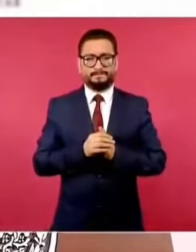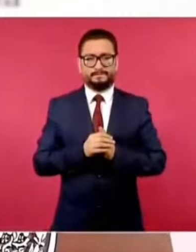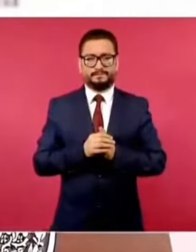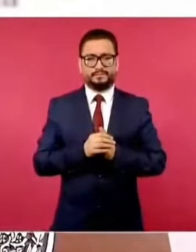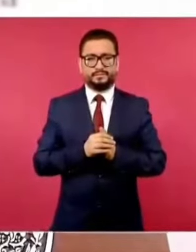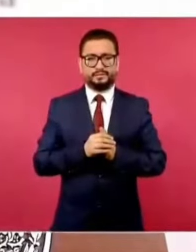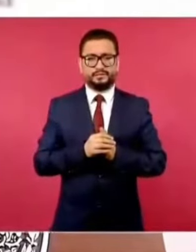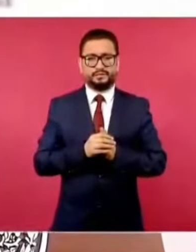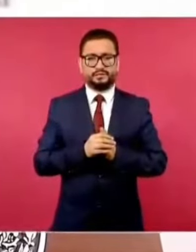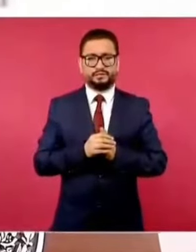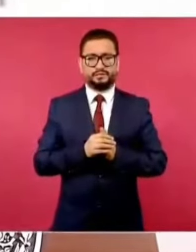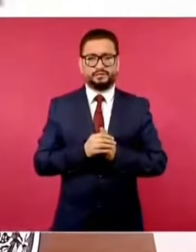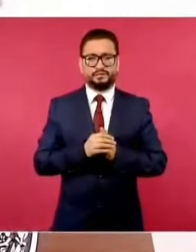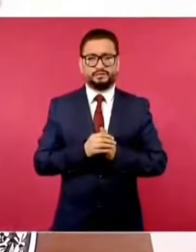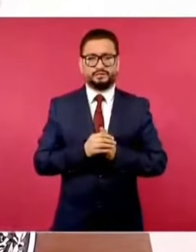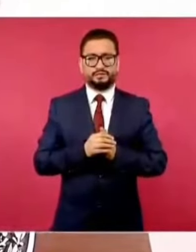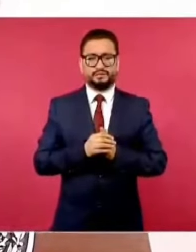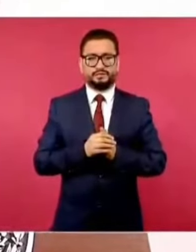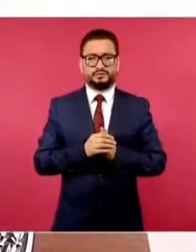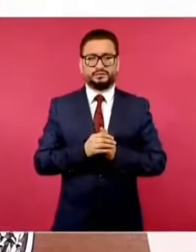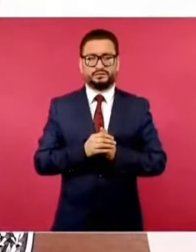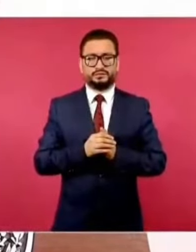Nada más que